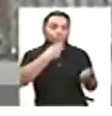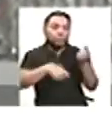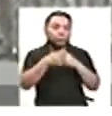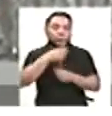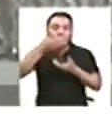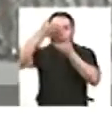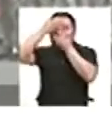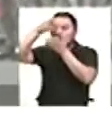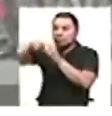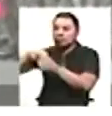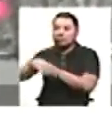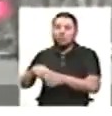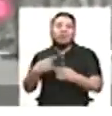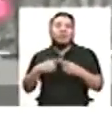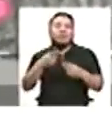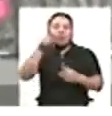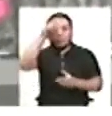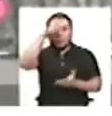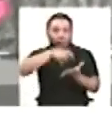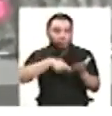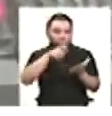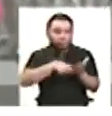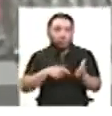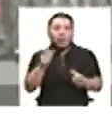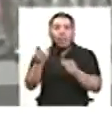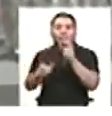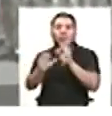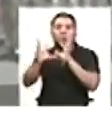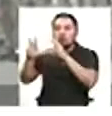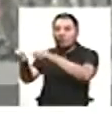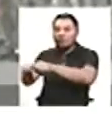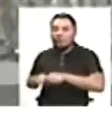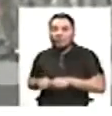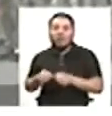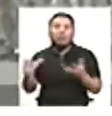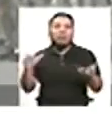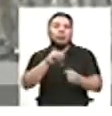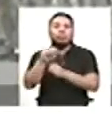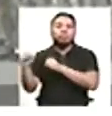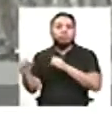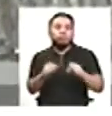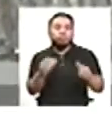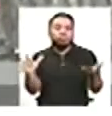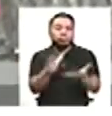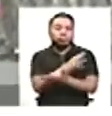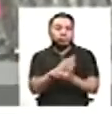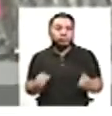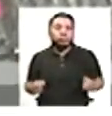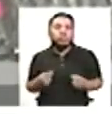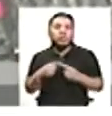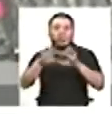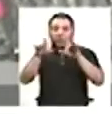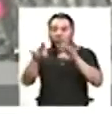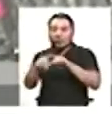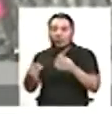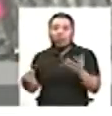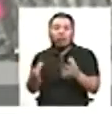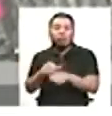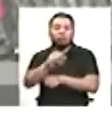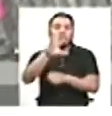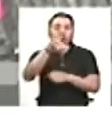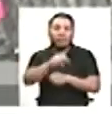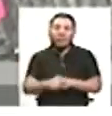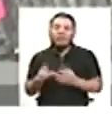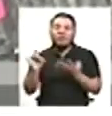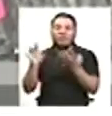la deforestación, la minería ilegal, la trata de personas, los desastres naturales, los ciberataques se han sumado